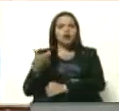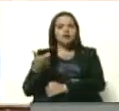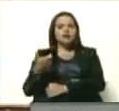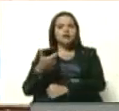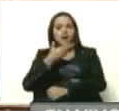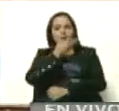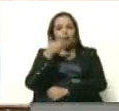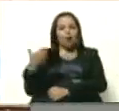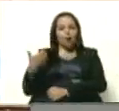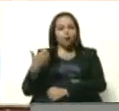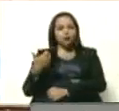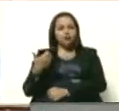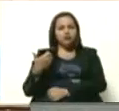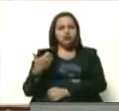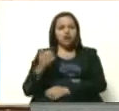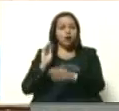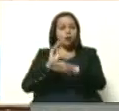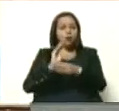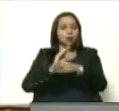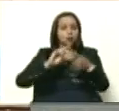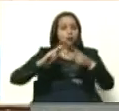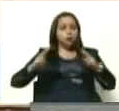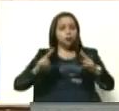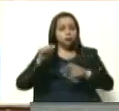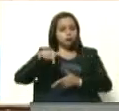nueva prosperidad. Y